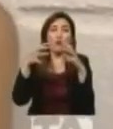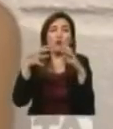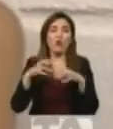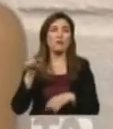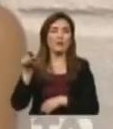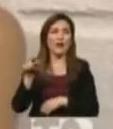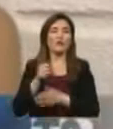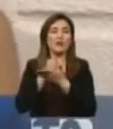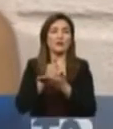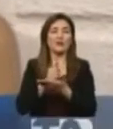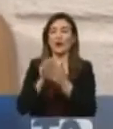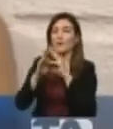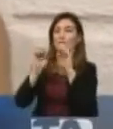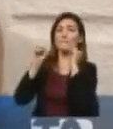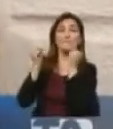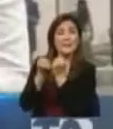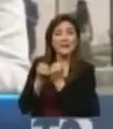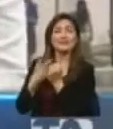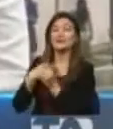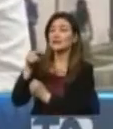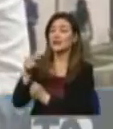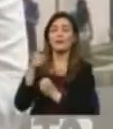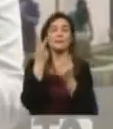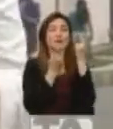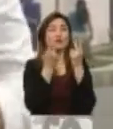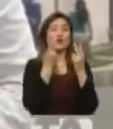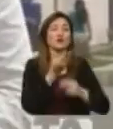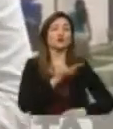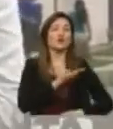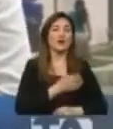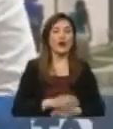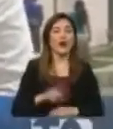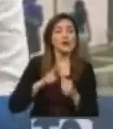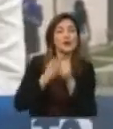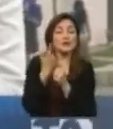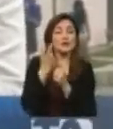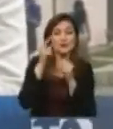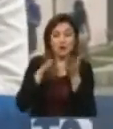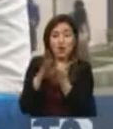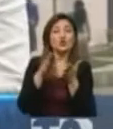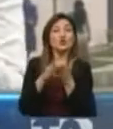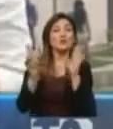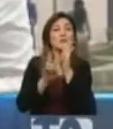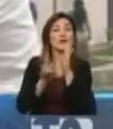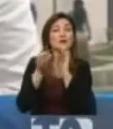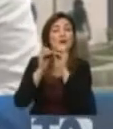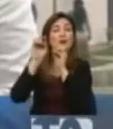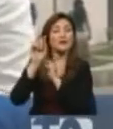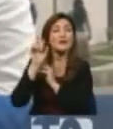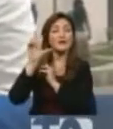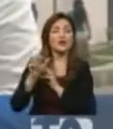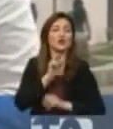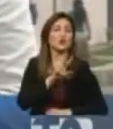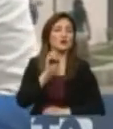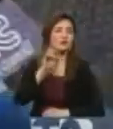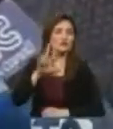Primero fui al MIES, después me visitó Mando el Espejo. En total, en esta primera entrega en Sociovivienda 3, son 200 personas de 91 familias